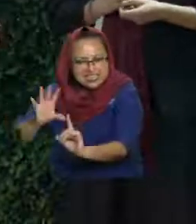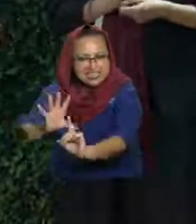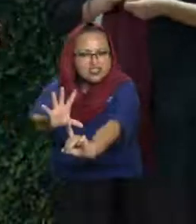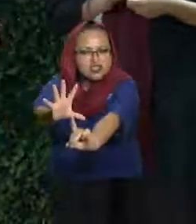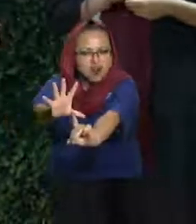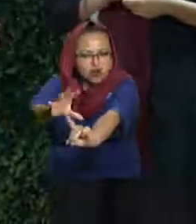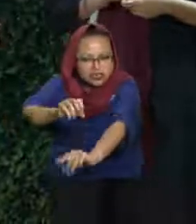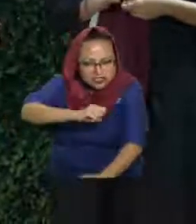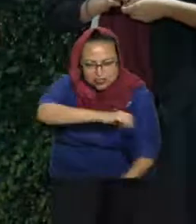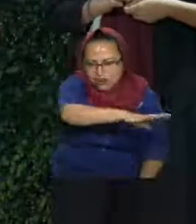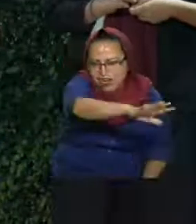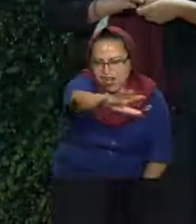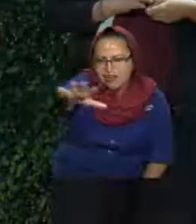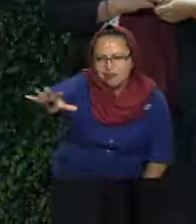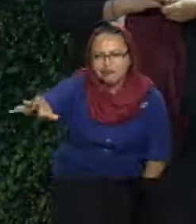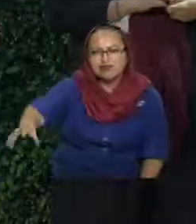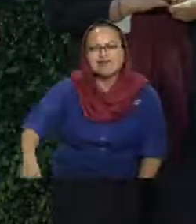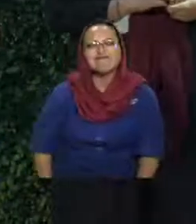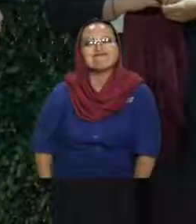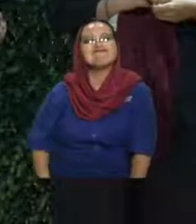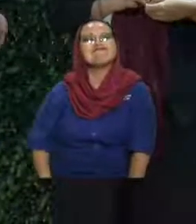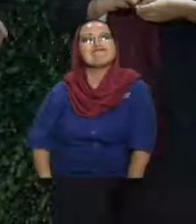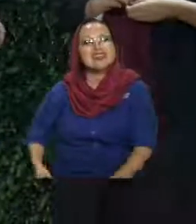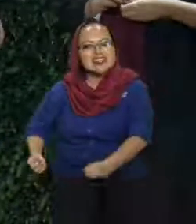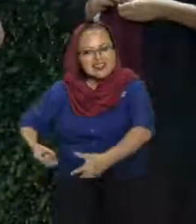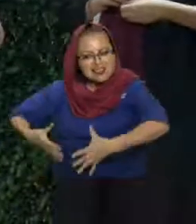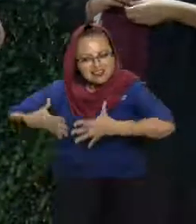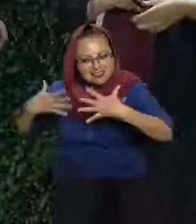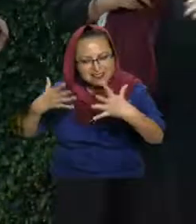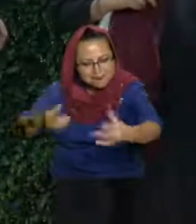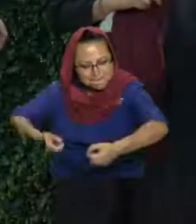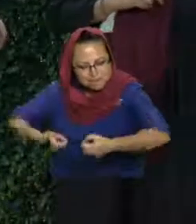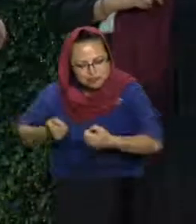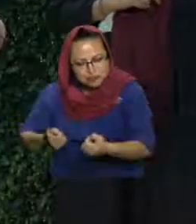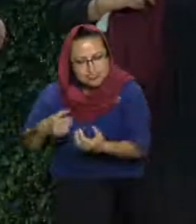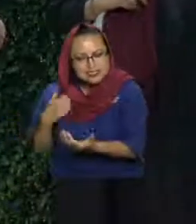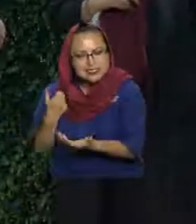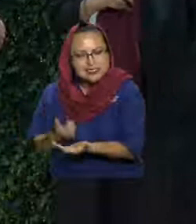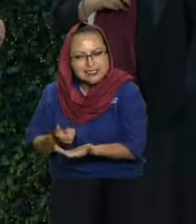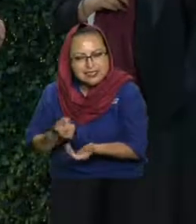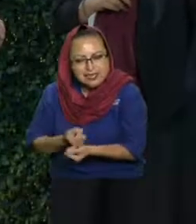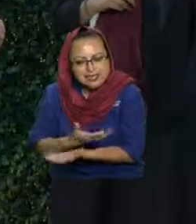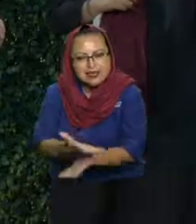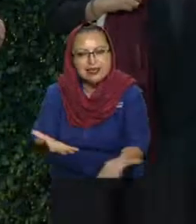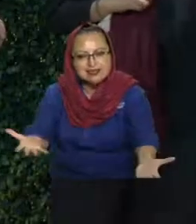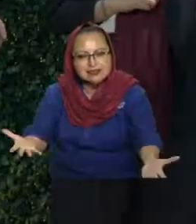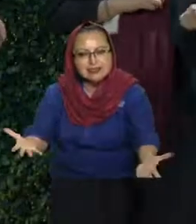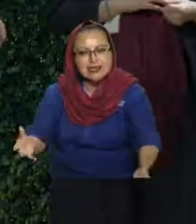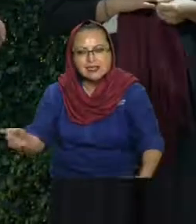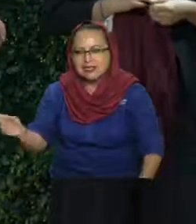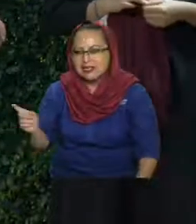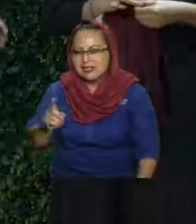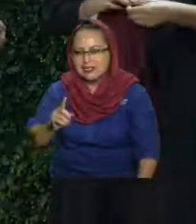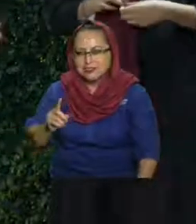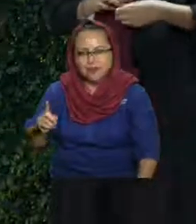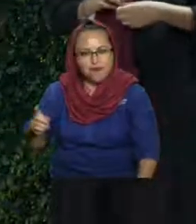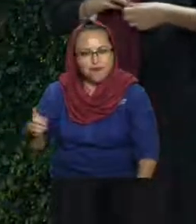permite que la bendición que venga sobre ellos los enriquezca y no añada pobreza ni tristeza.